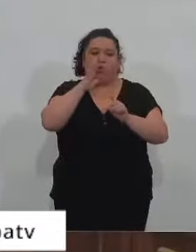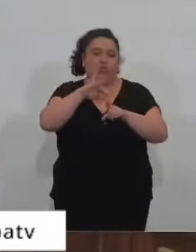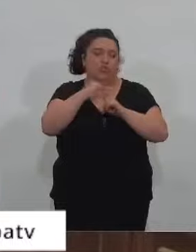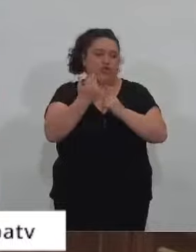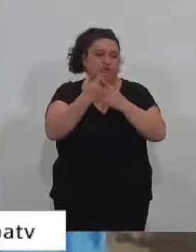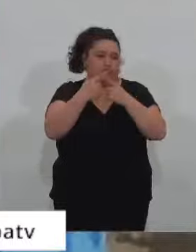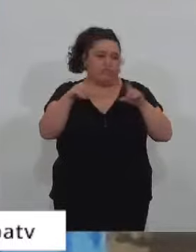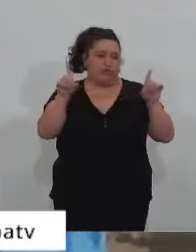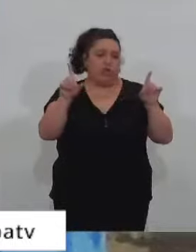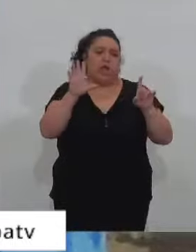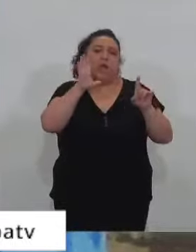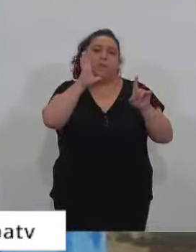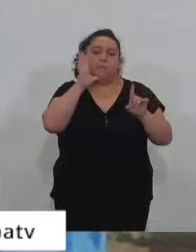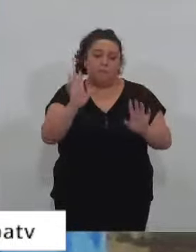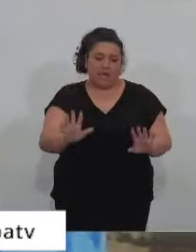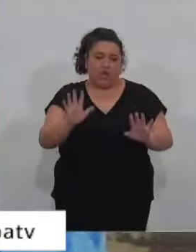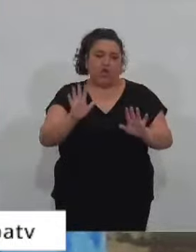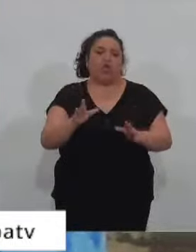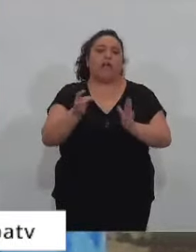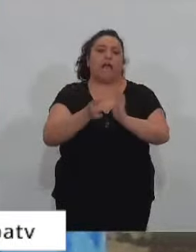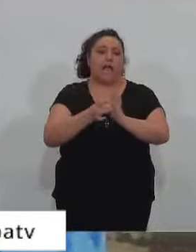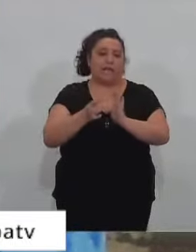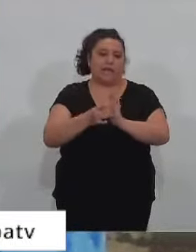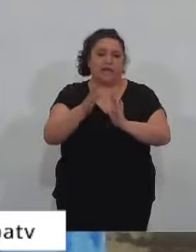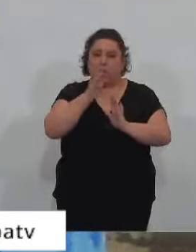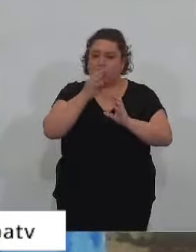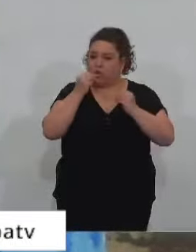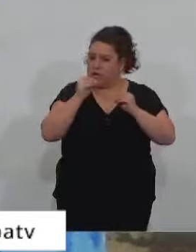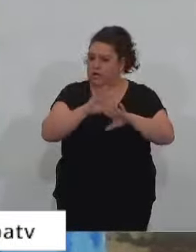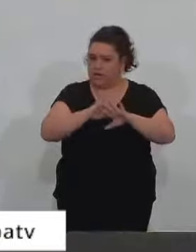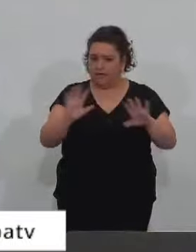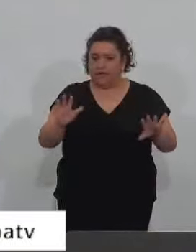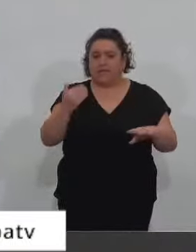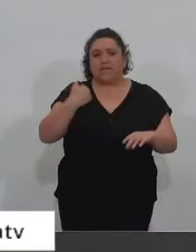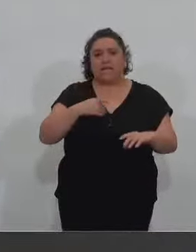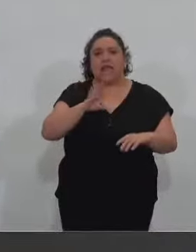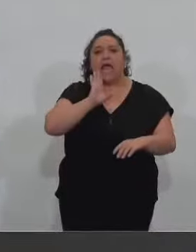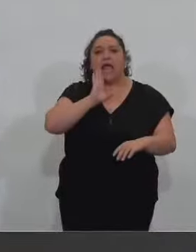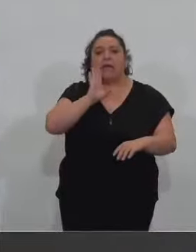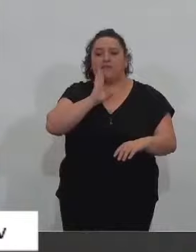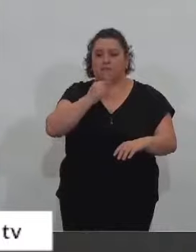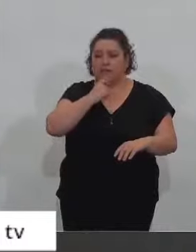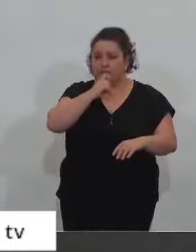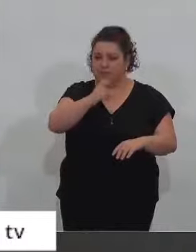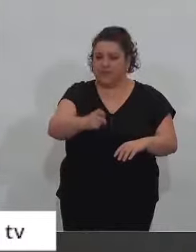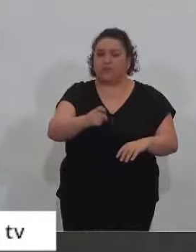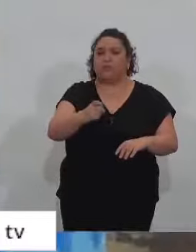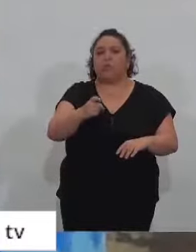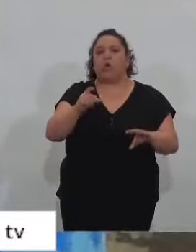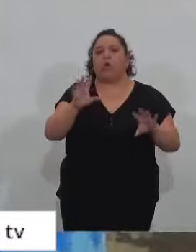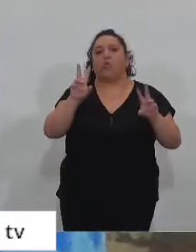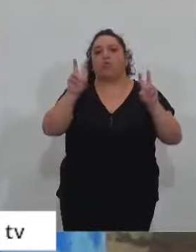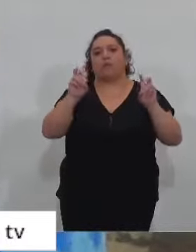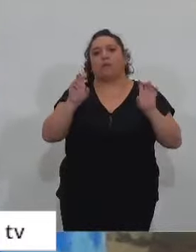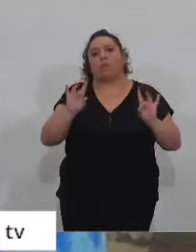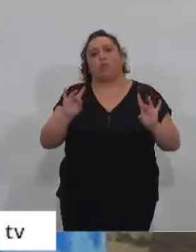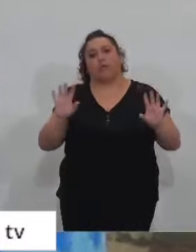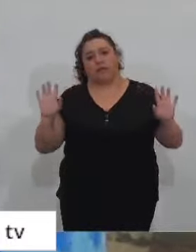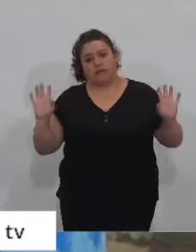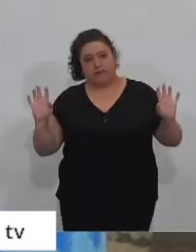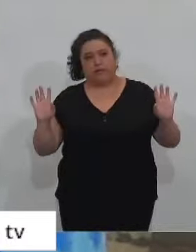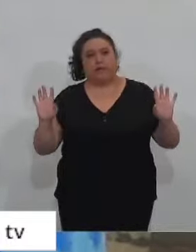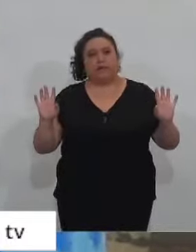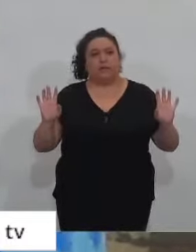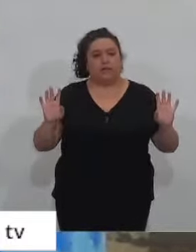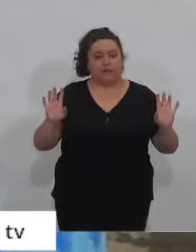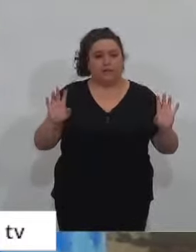no, ya se lo digo, se lo agradezco tanto el tono como la pregunta porque es un tema muy delicado, ¿no? Es como lo comentaba la señora Alguacil, la señora Pozón. Hay quien hace comentarios en las